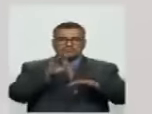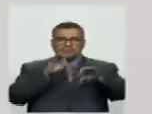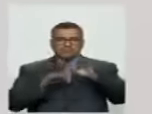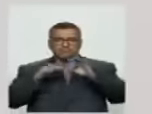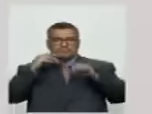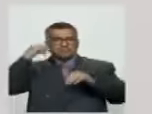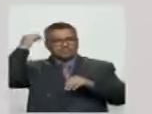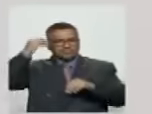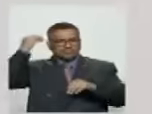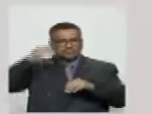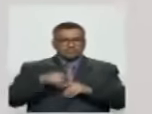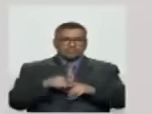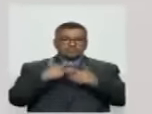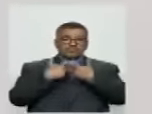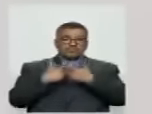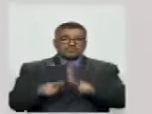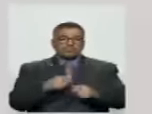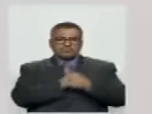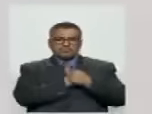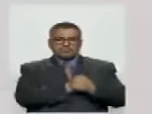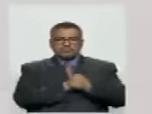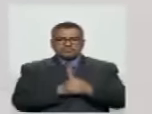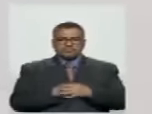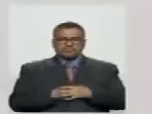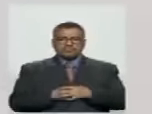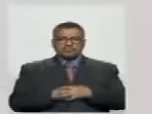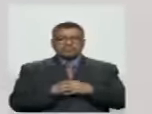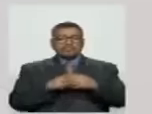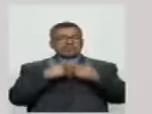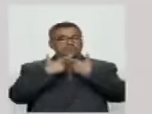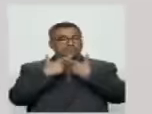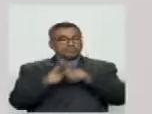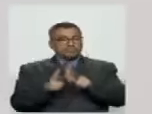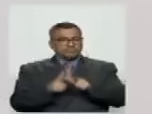de pensar, la libertad de amar, la libertad de escoger.